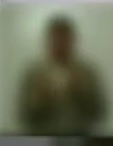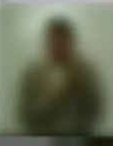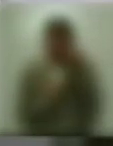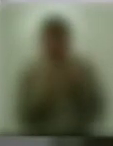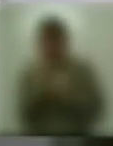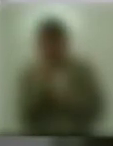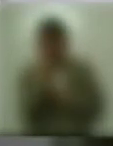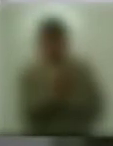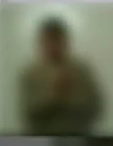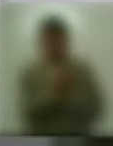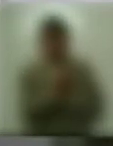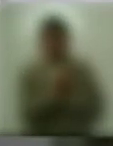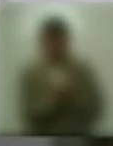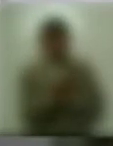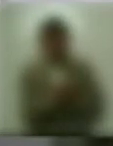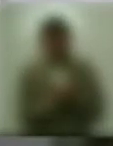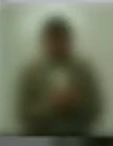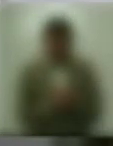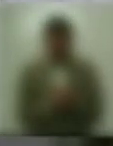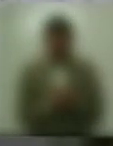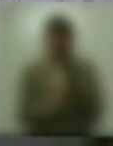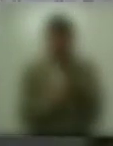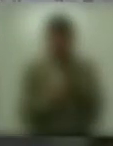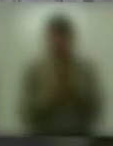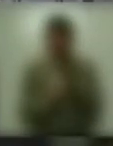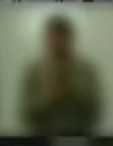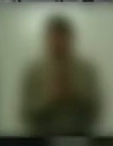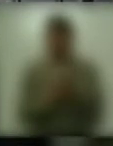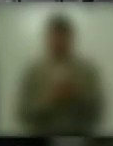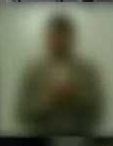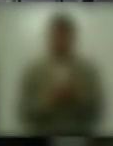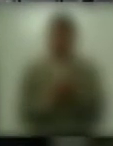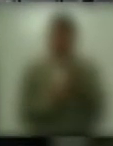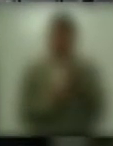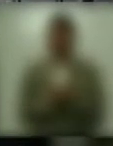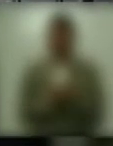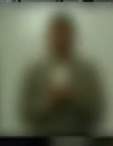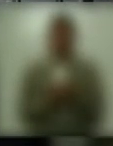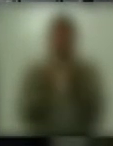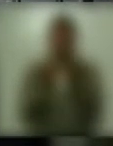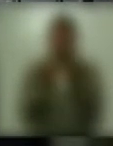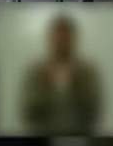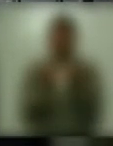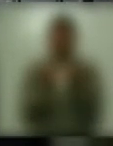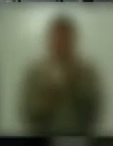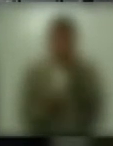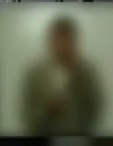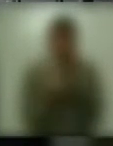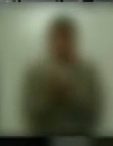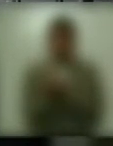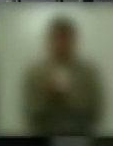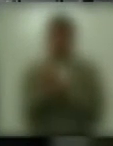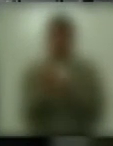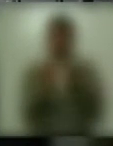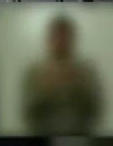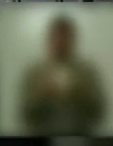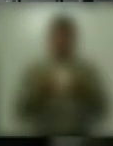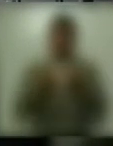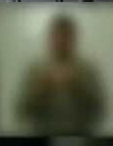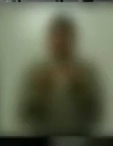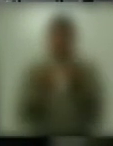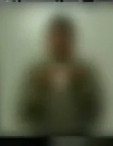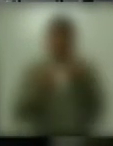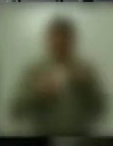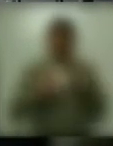decirle que hoy no hay una sola aseguradora que brinde el